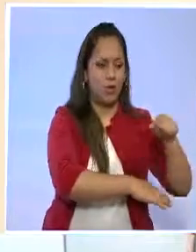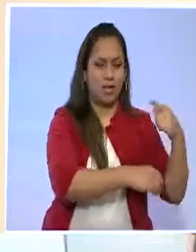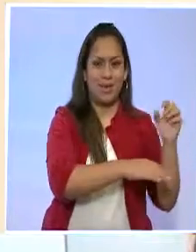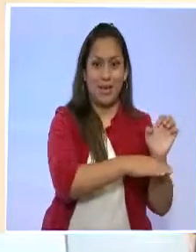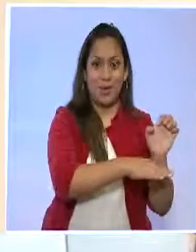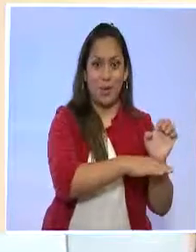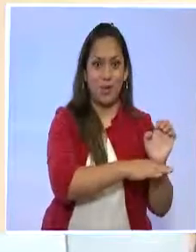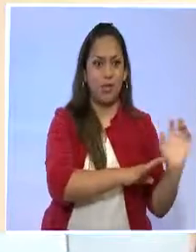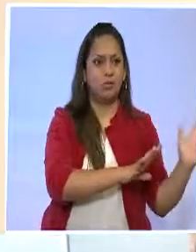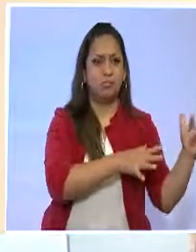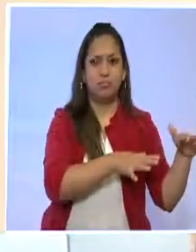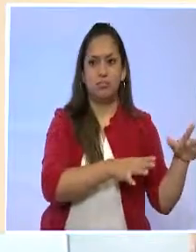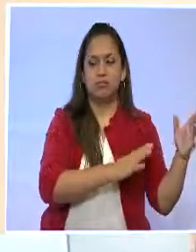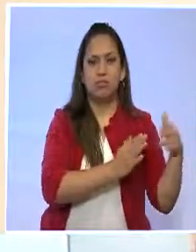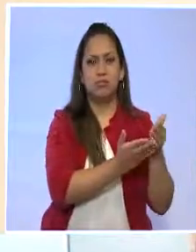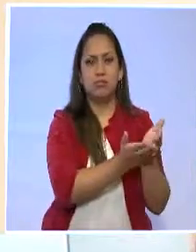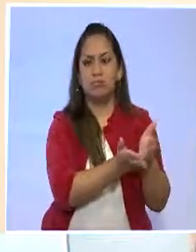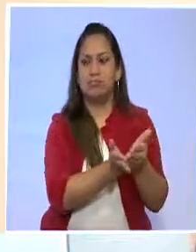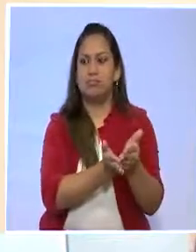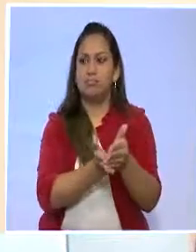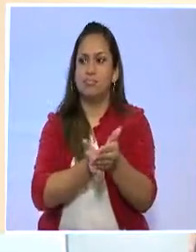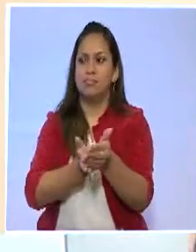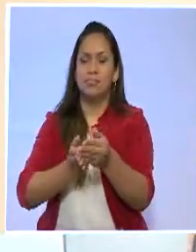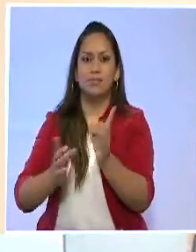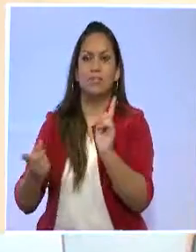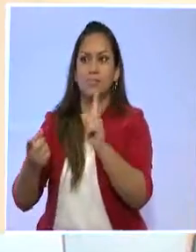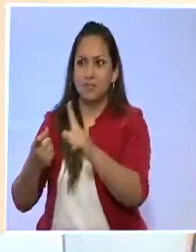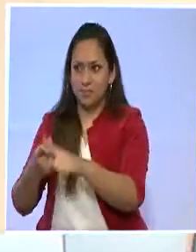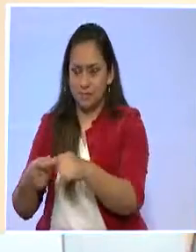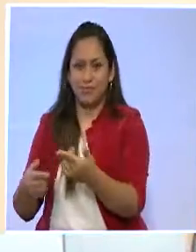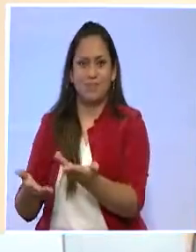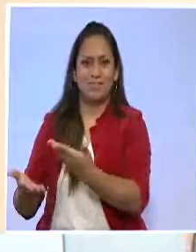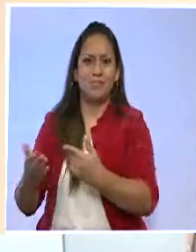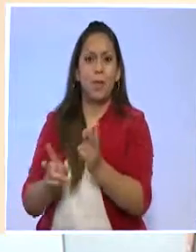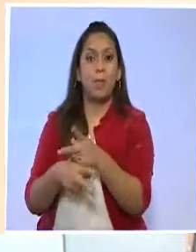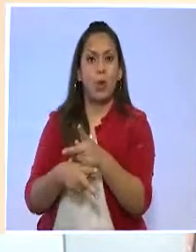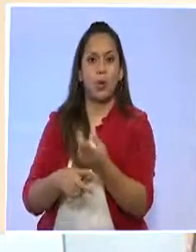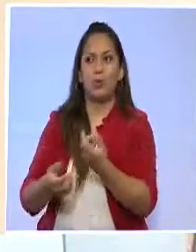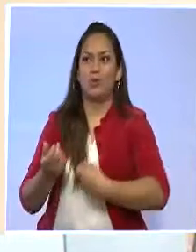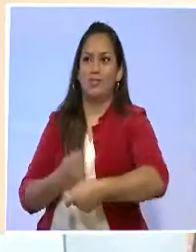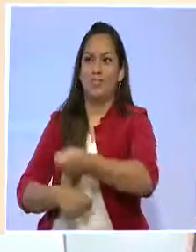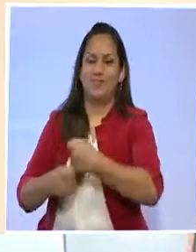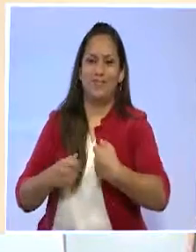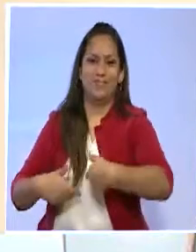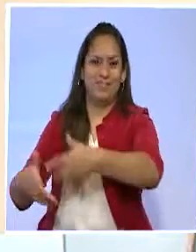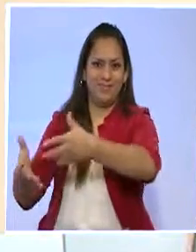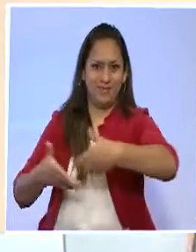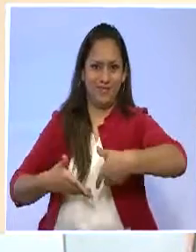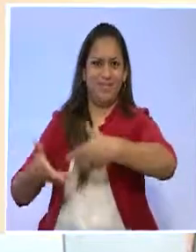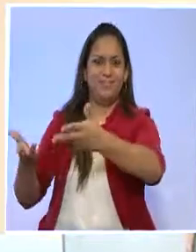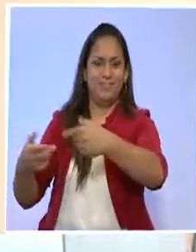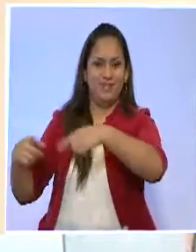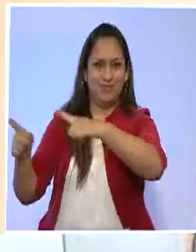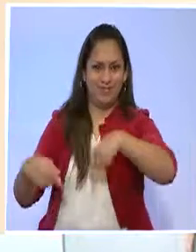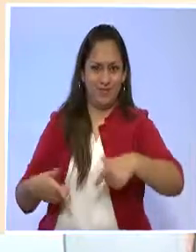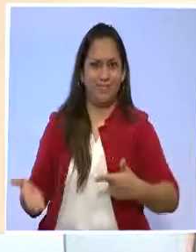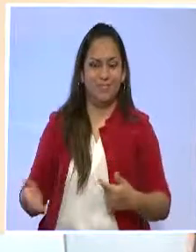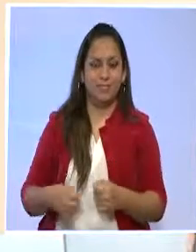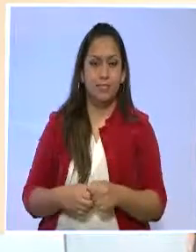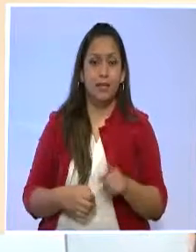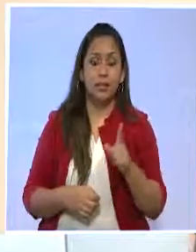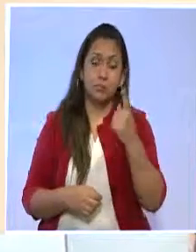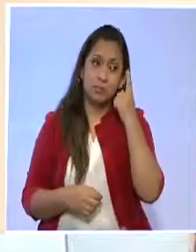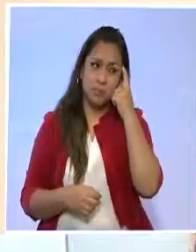les interesó muchísimo se quedó en trabajar en una comisión ya permanente sobre estos estos estudios y estas posibilidades